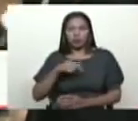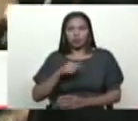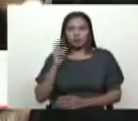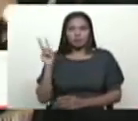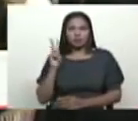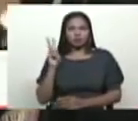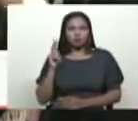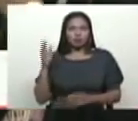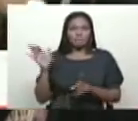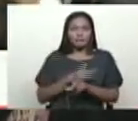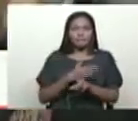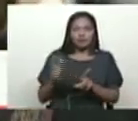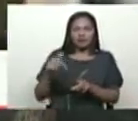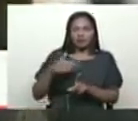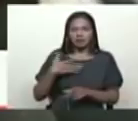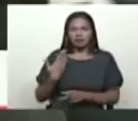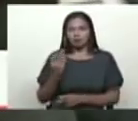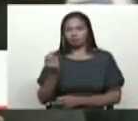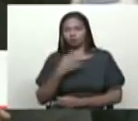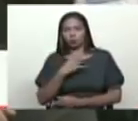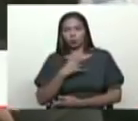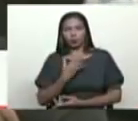de agresión.